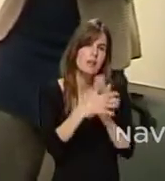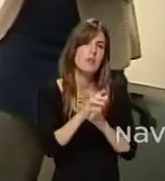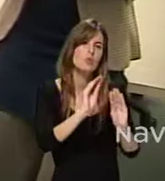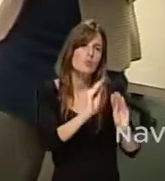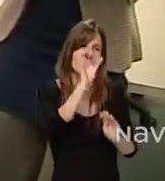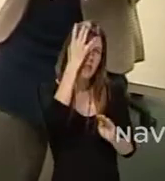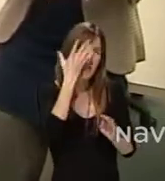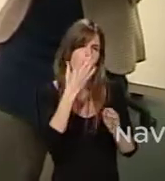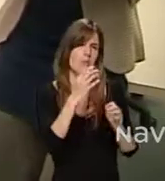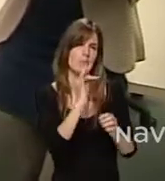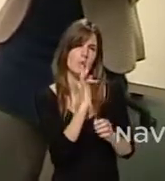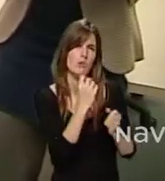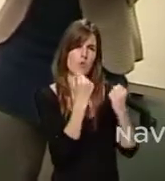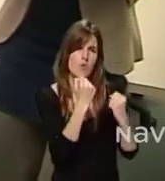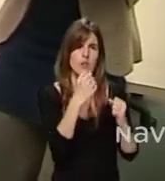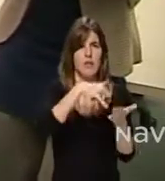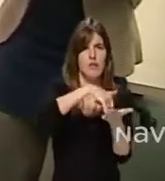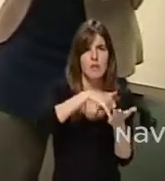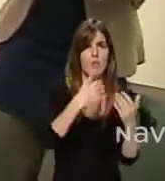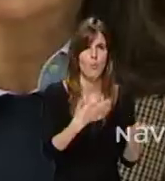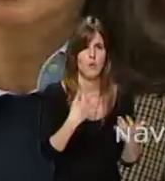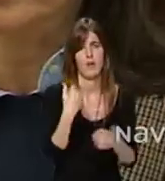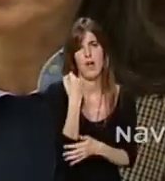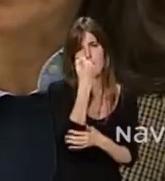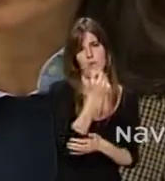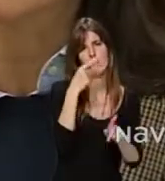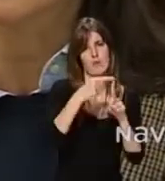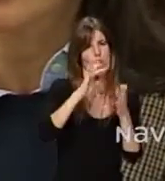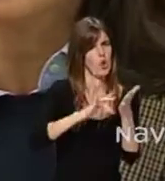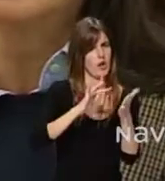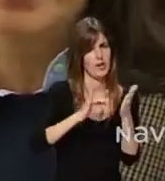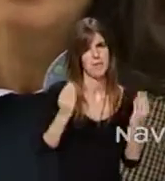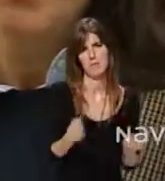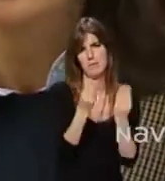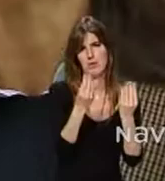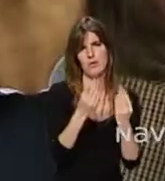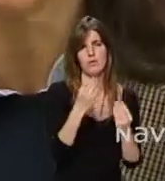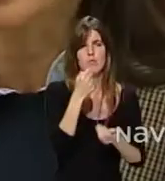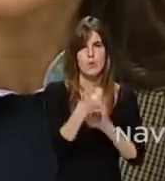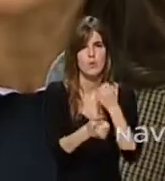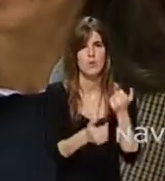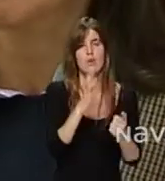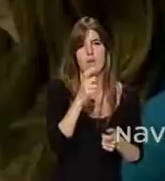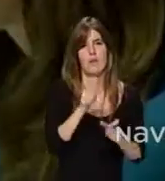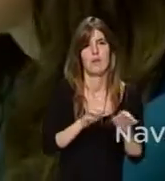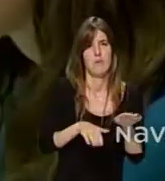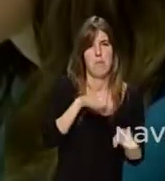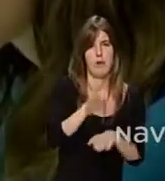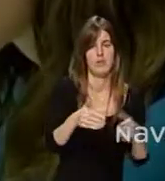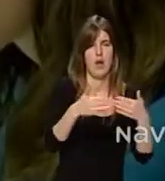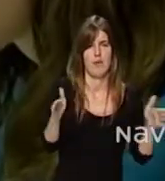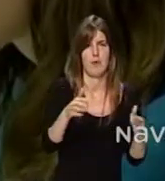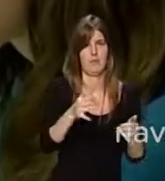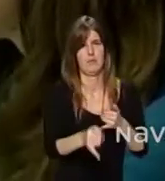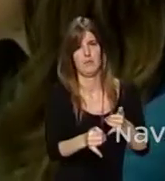por ver, detectar qué puntos débiles tiene y cómo reforzarlos, importantísimo, que un emprendedor antes de dar el paso y crear su propia